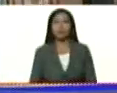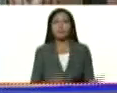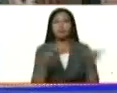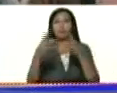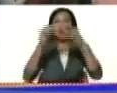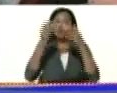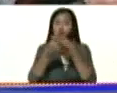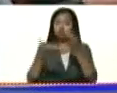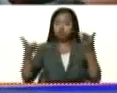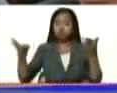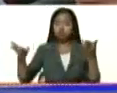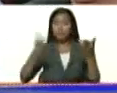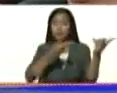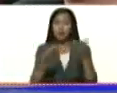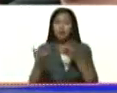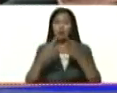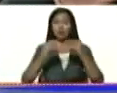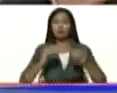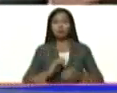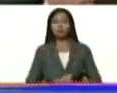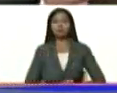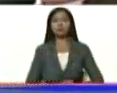especial.